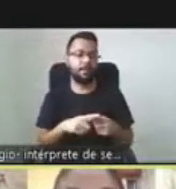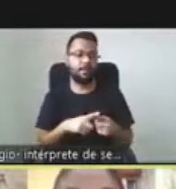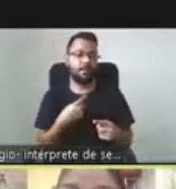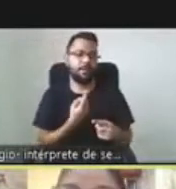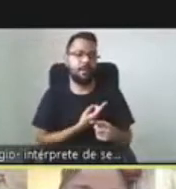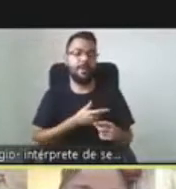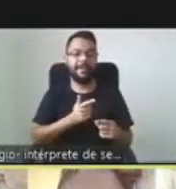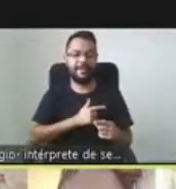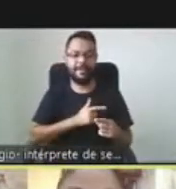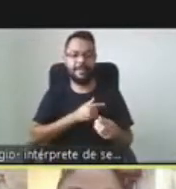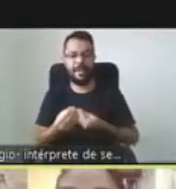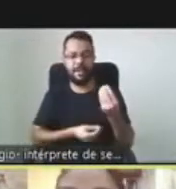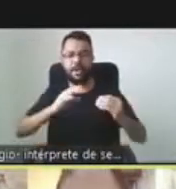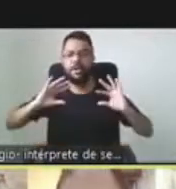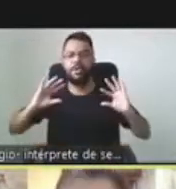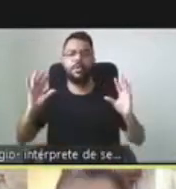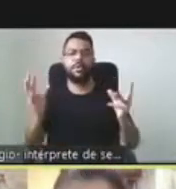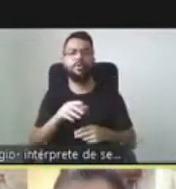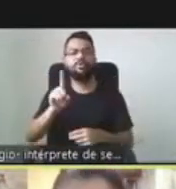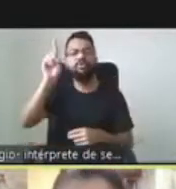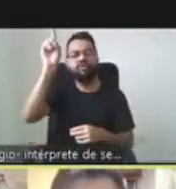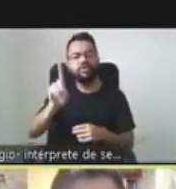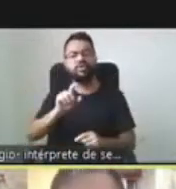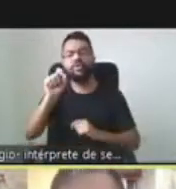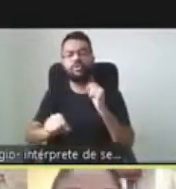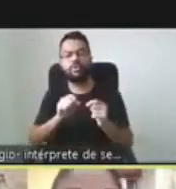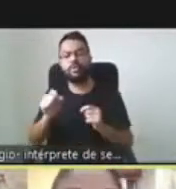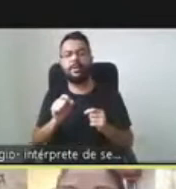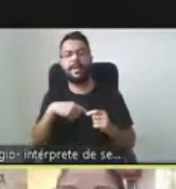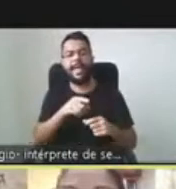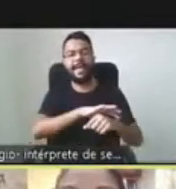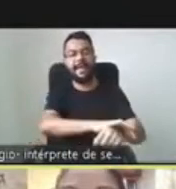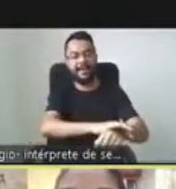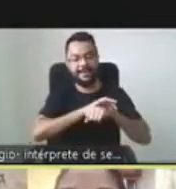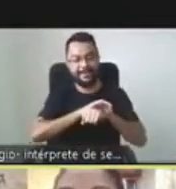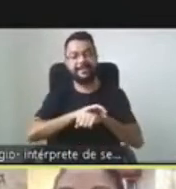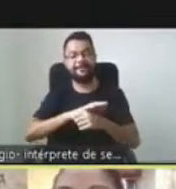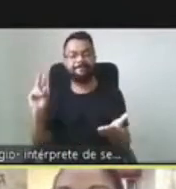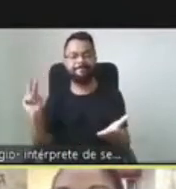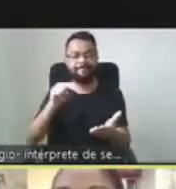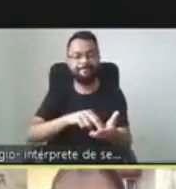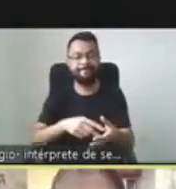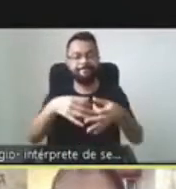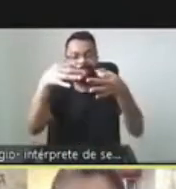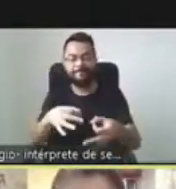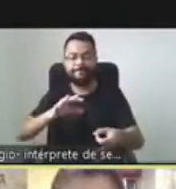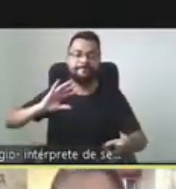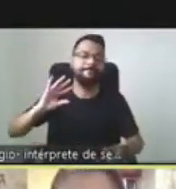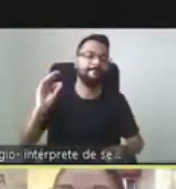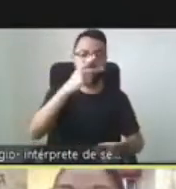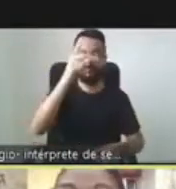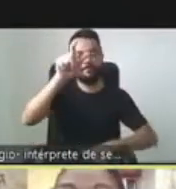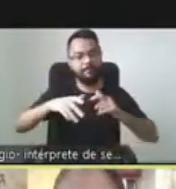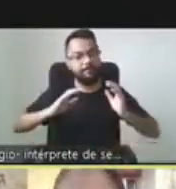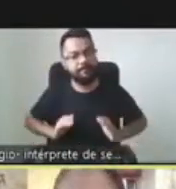abordar todos estos derechos, lo que busca es garantizar la participación plena de todos los ciudadanos con